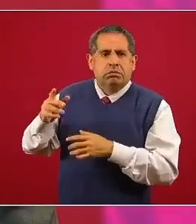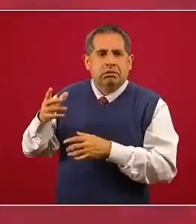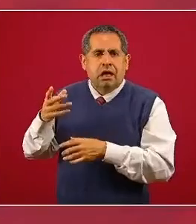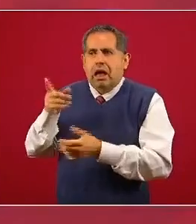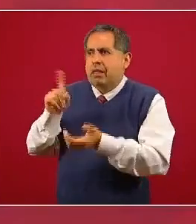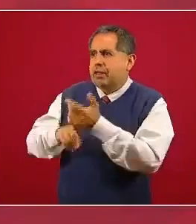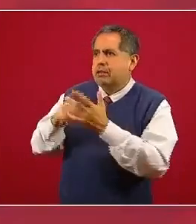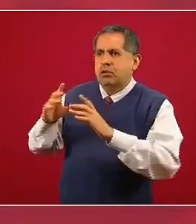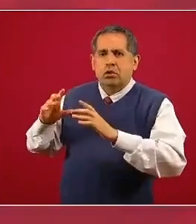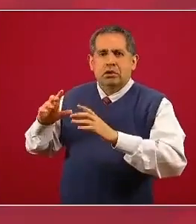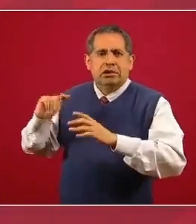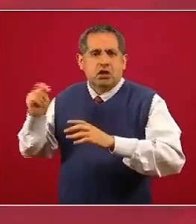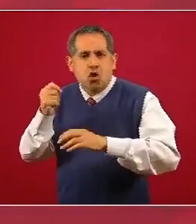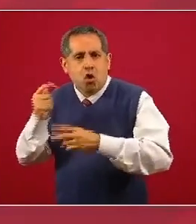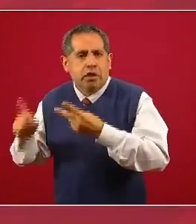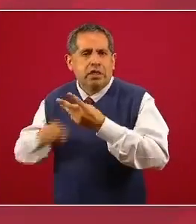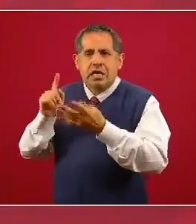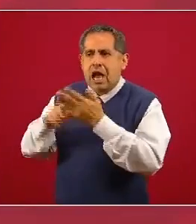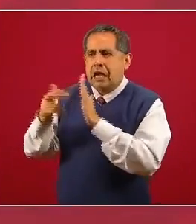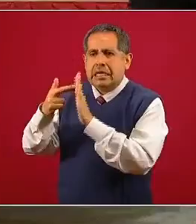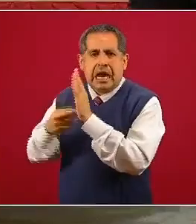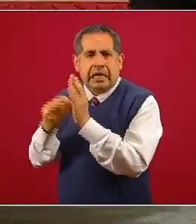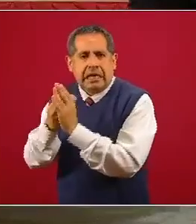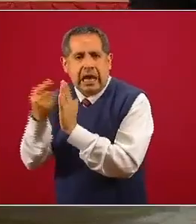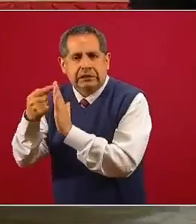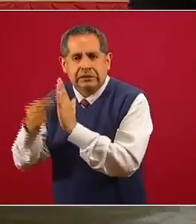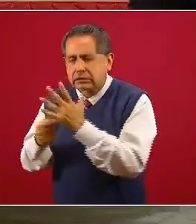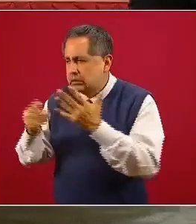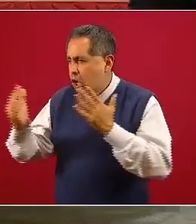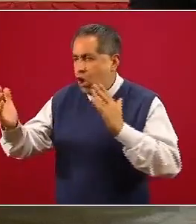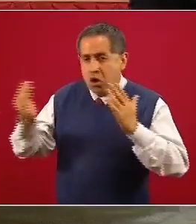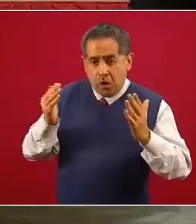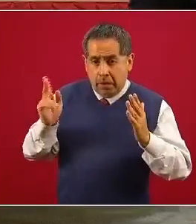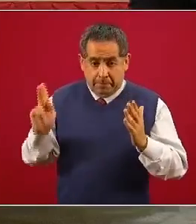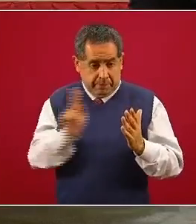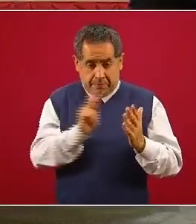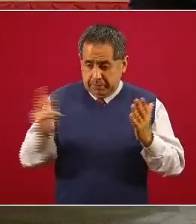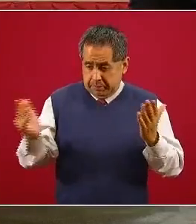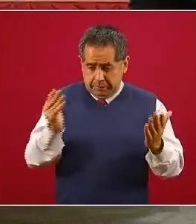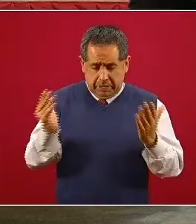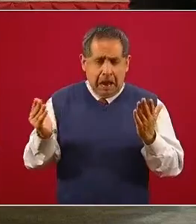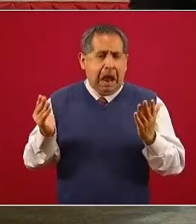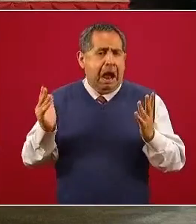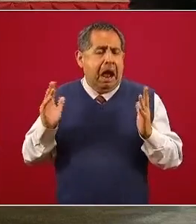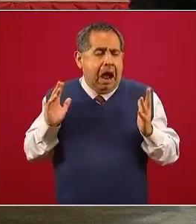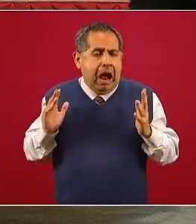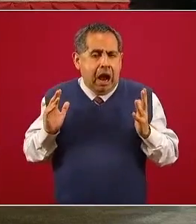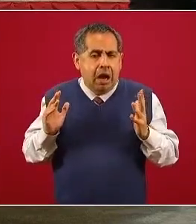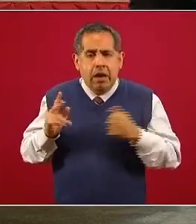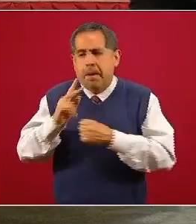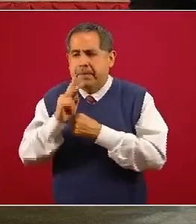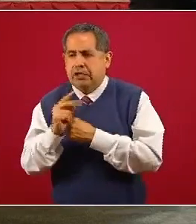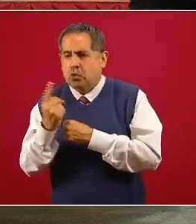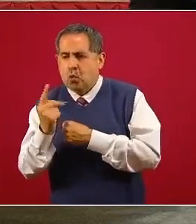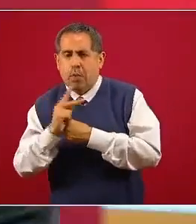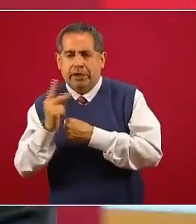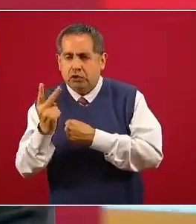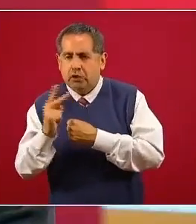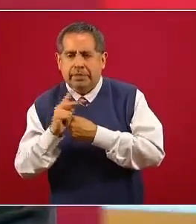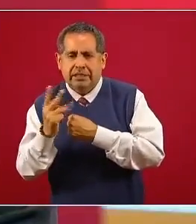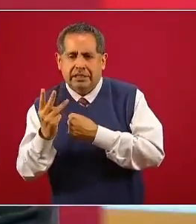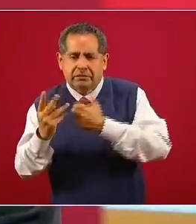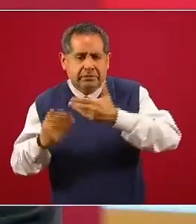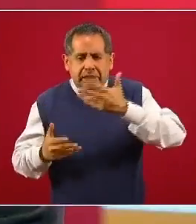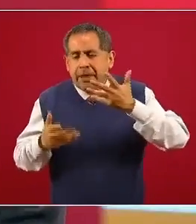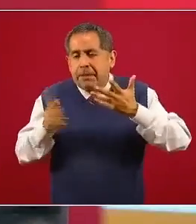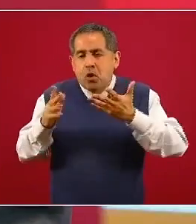técnicas en vigilancia epidemiológica, sus reglas de operación, entonces podemos hacer una interpretación con respecto al país 1, 2, 3, 4, 5 o los